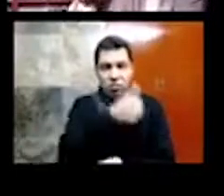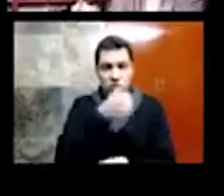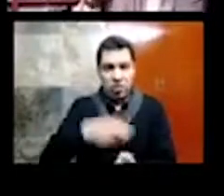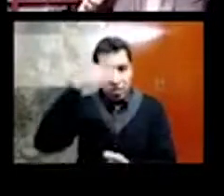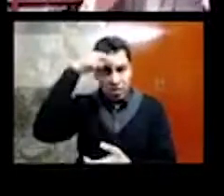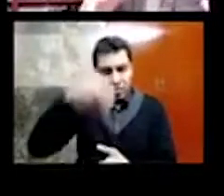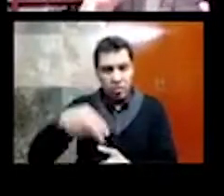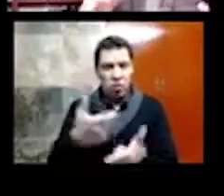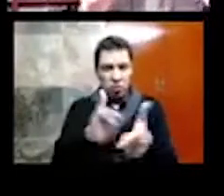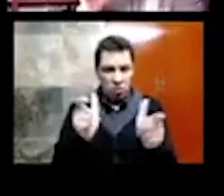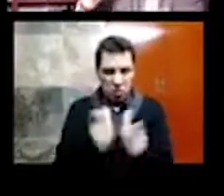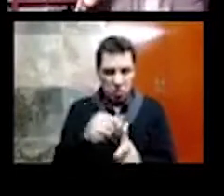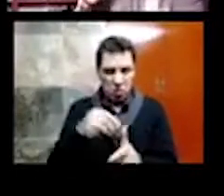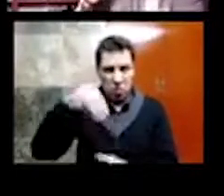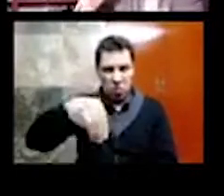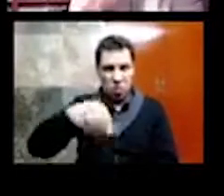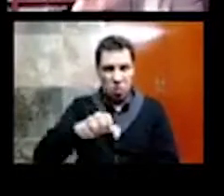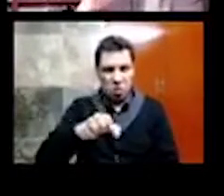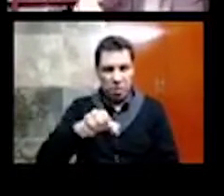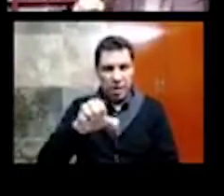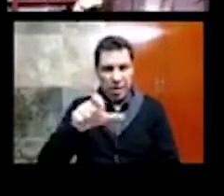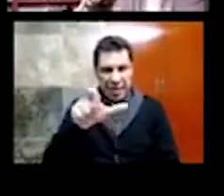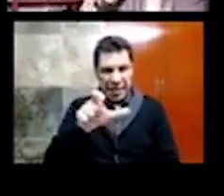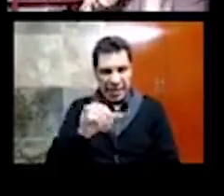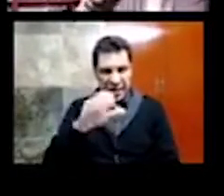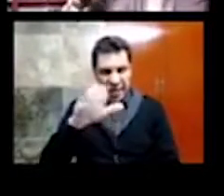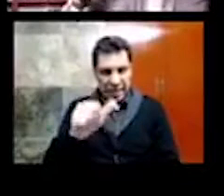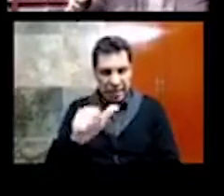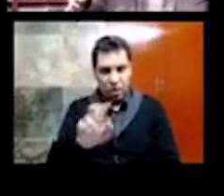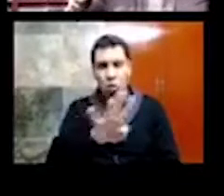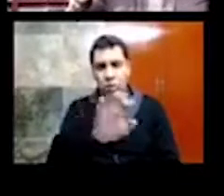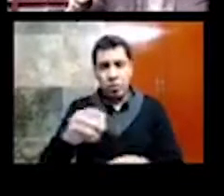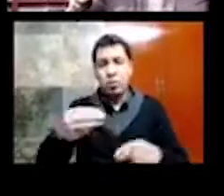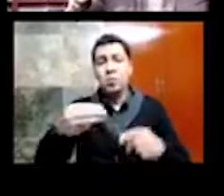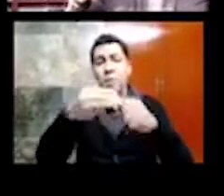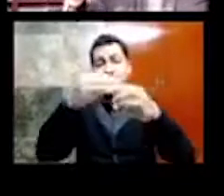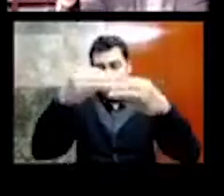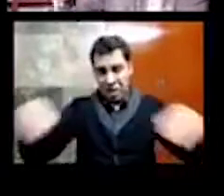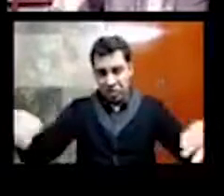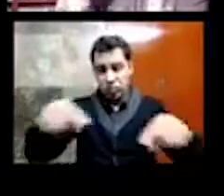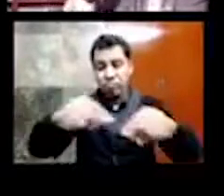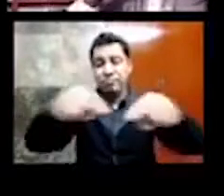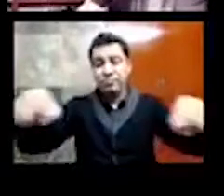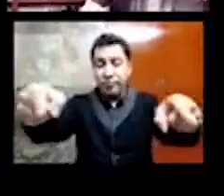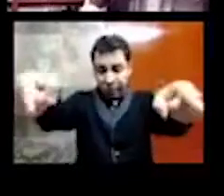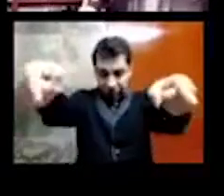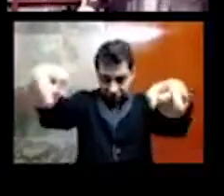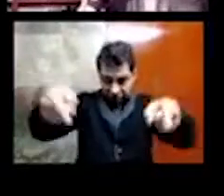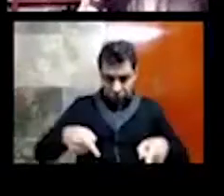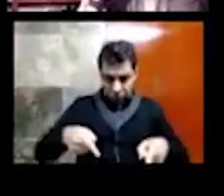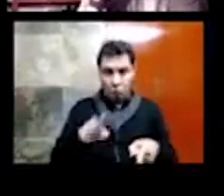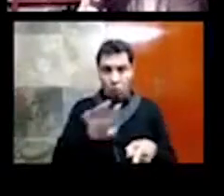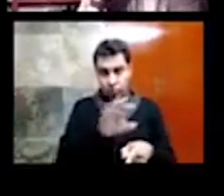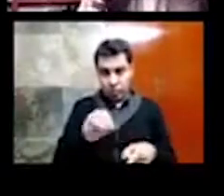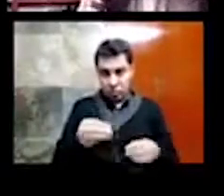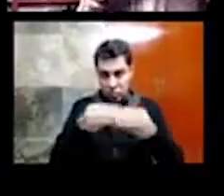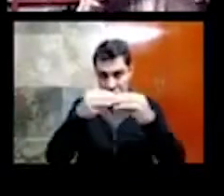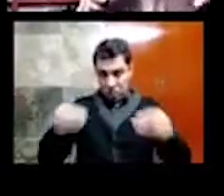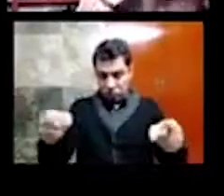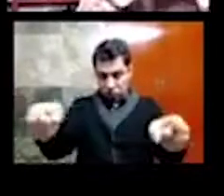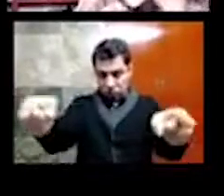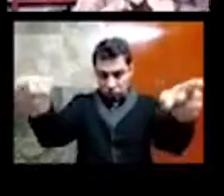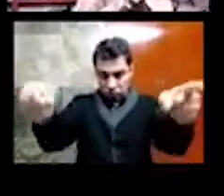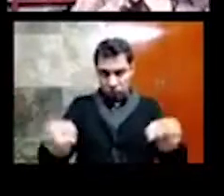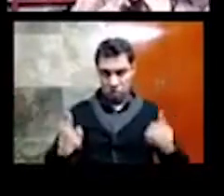haber destinado estos 400 por 400 metros, ¿no?, para la edificación de las